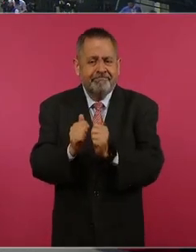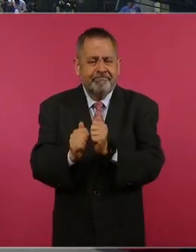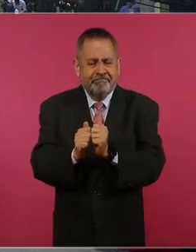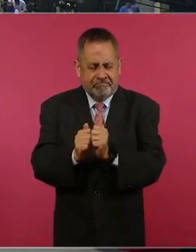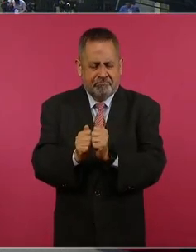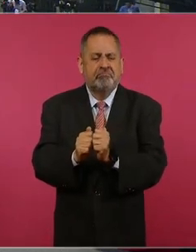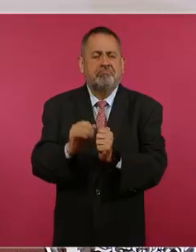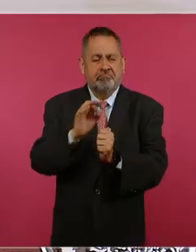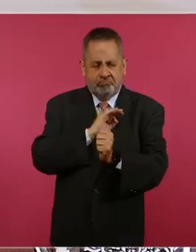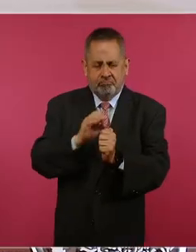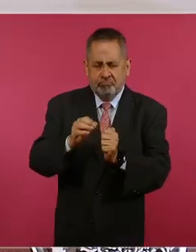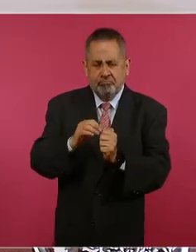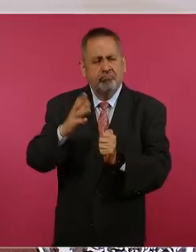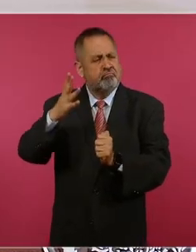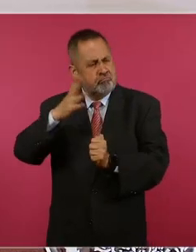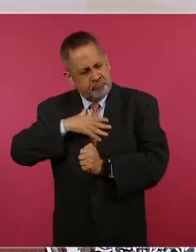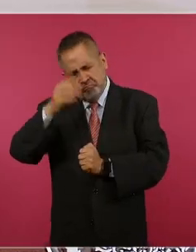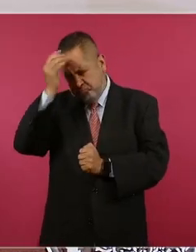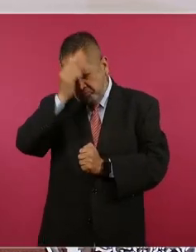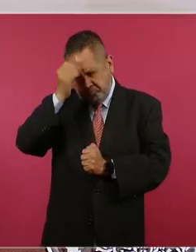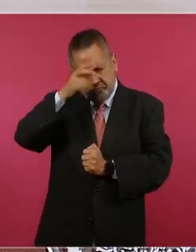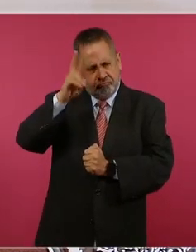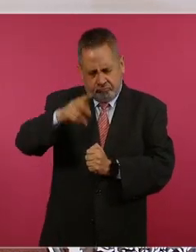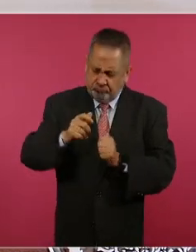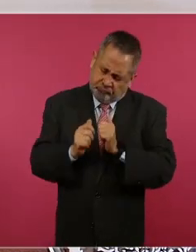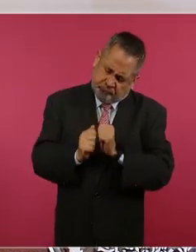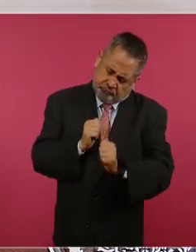puede dar una opinión.